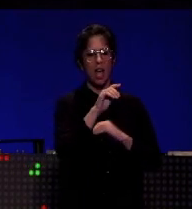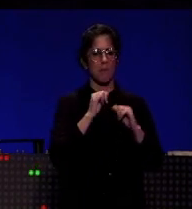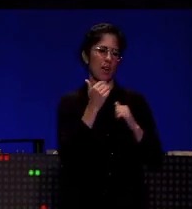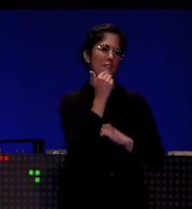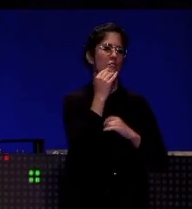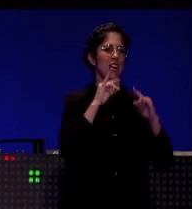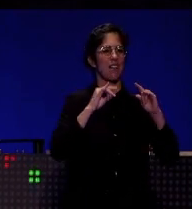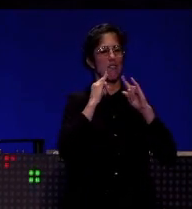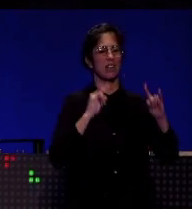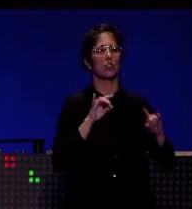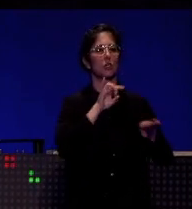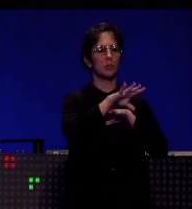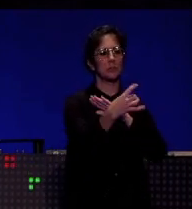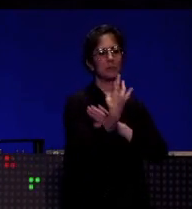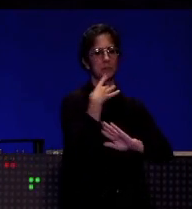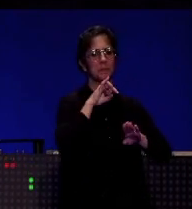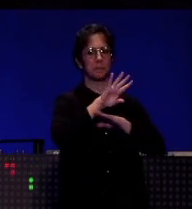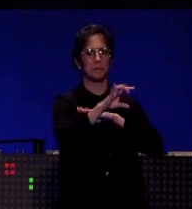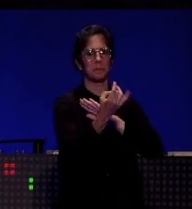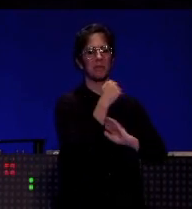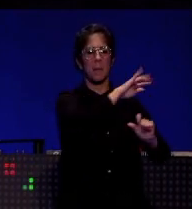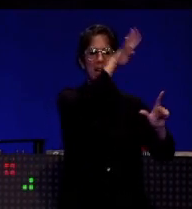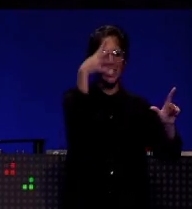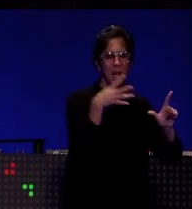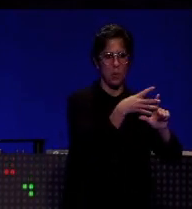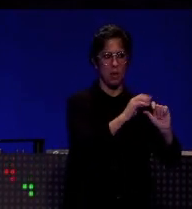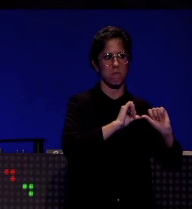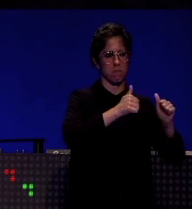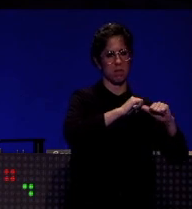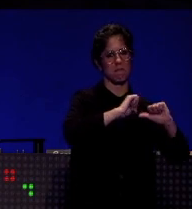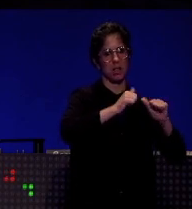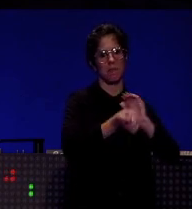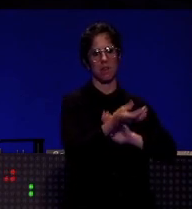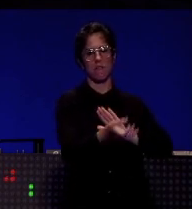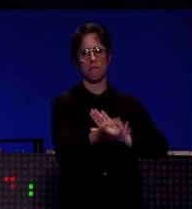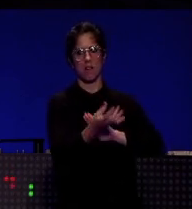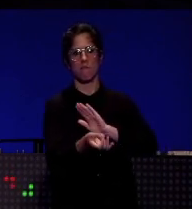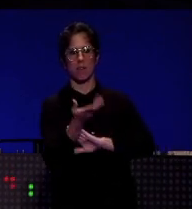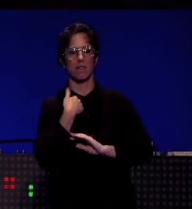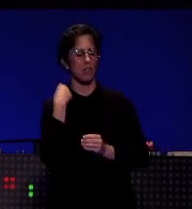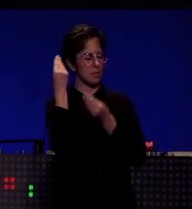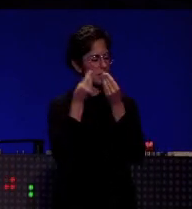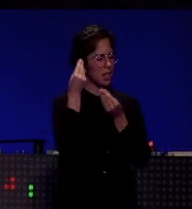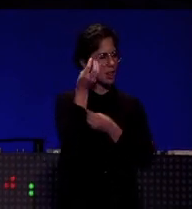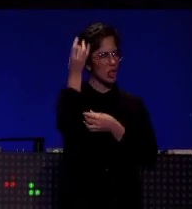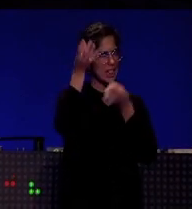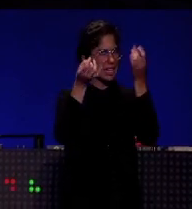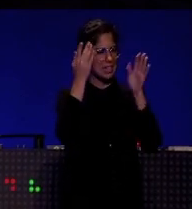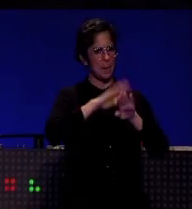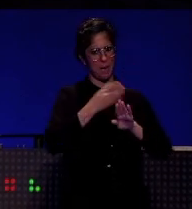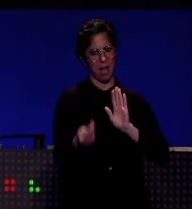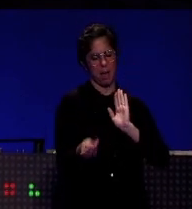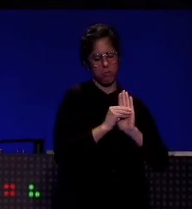yo aquí poniendo ideas para contaros me empecé a acordar de que claro en esa época yo lo tenía como súper